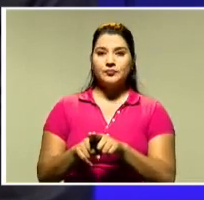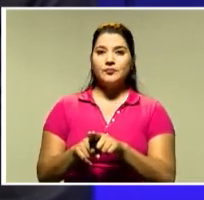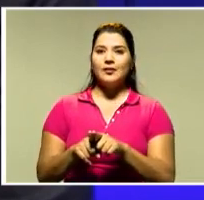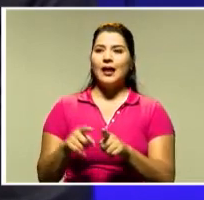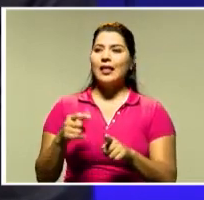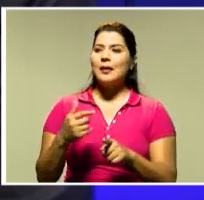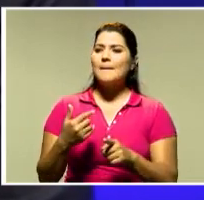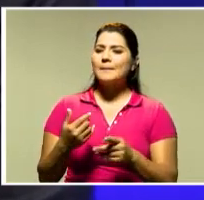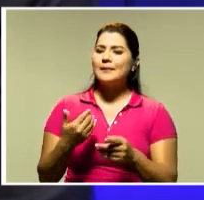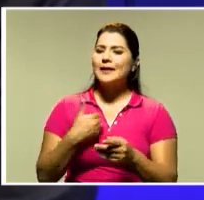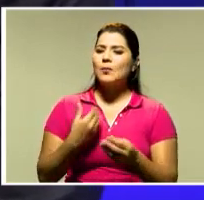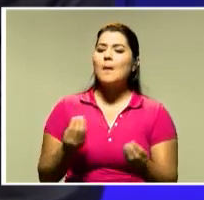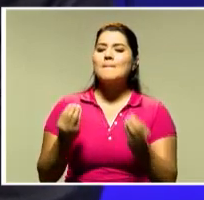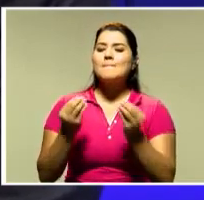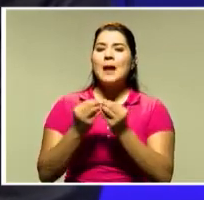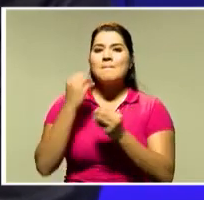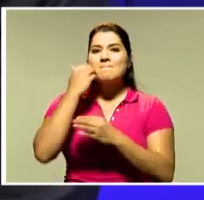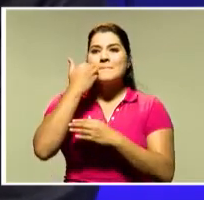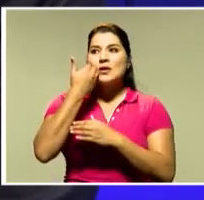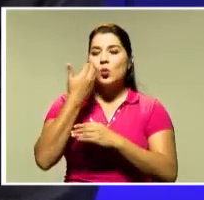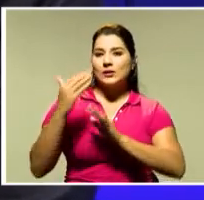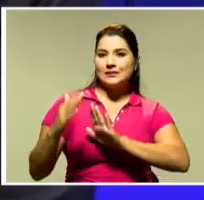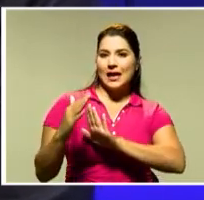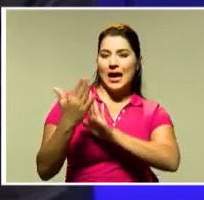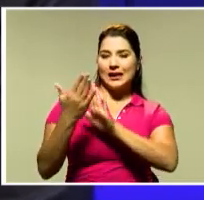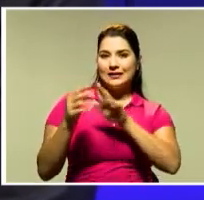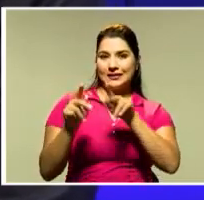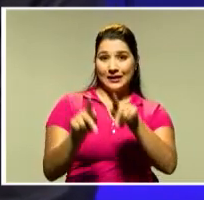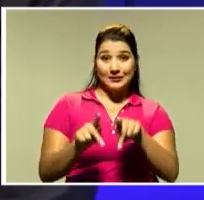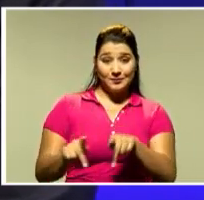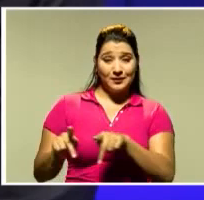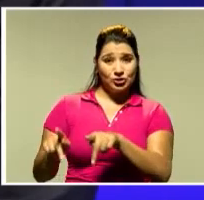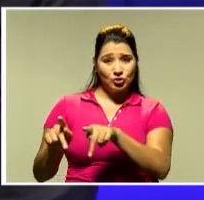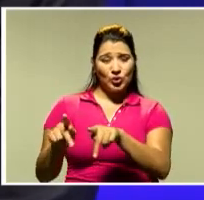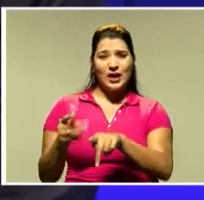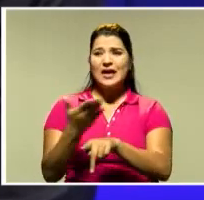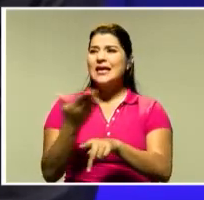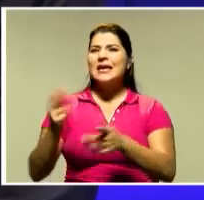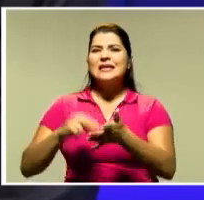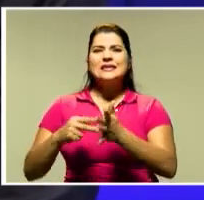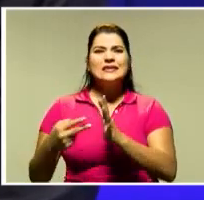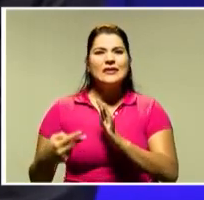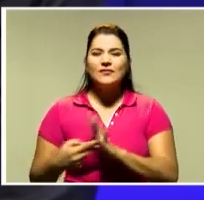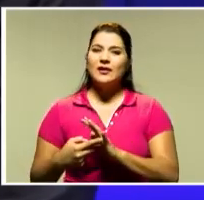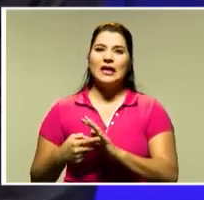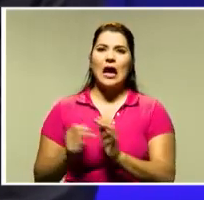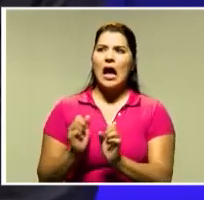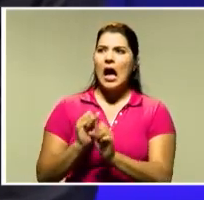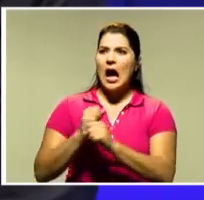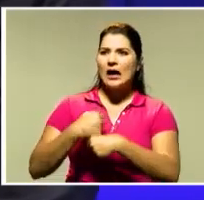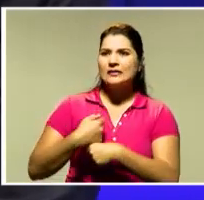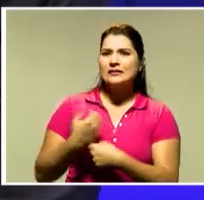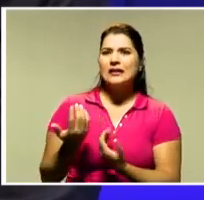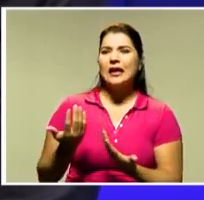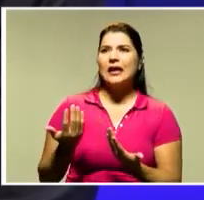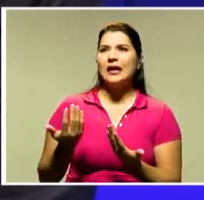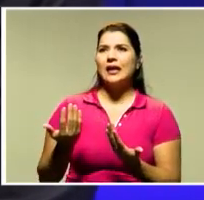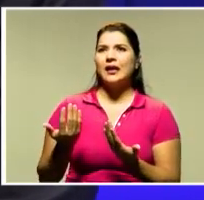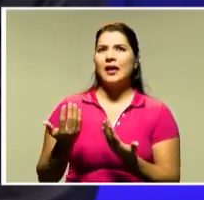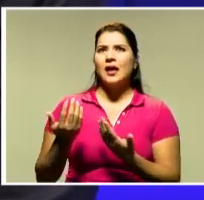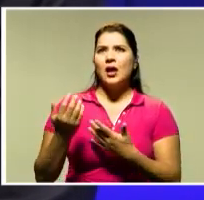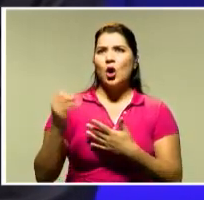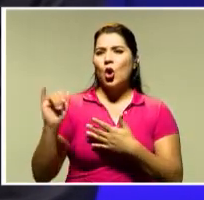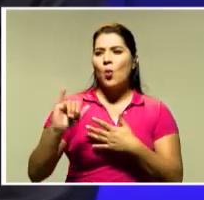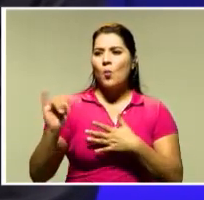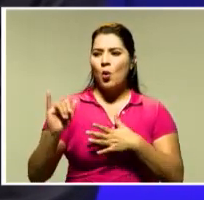hay mucha más vergüenza frente al público de lo que significa hacer filibusterismo o oposición por la